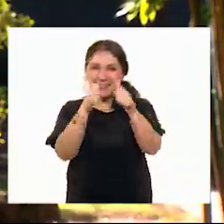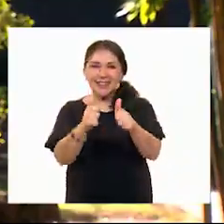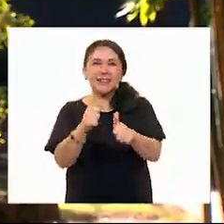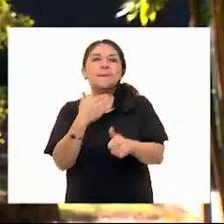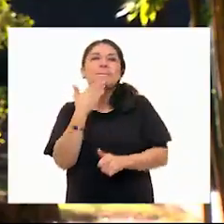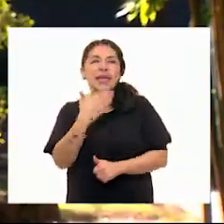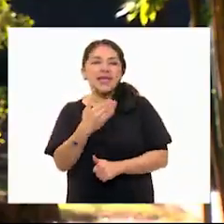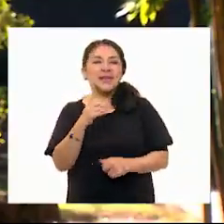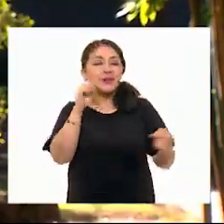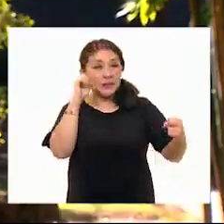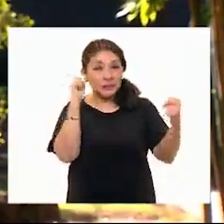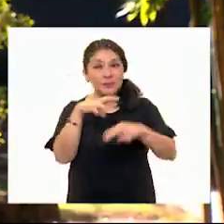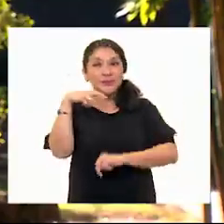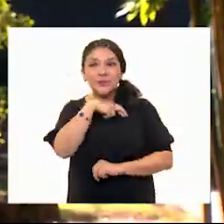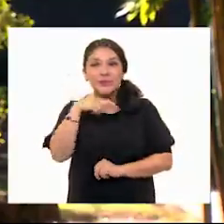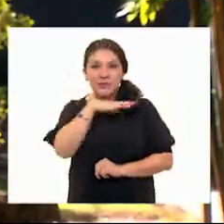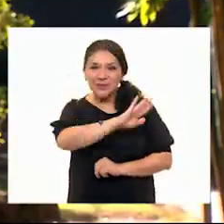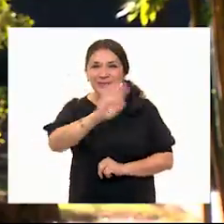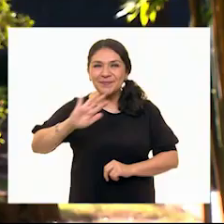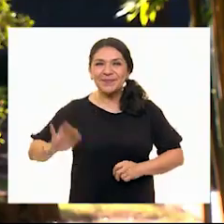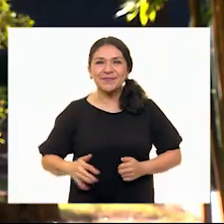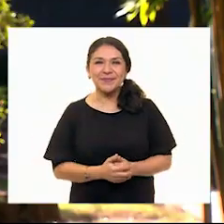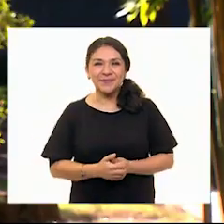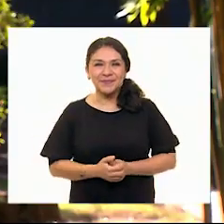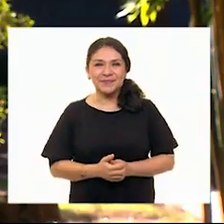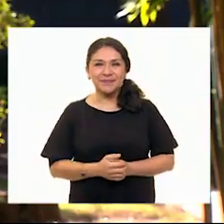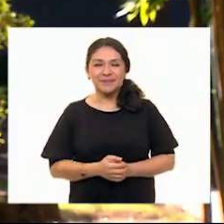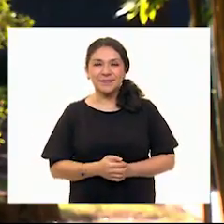bien! ¡Nos vemos pronto!